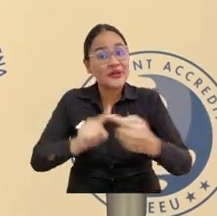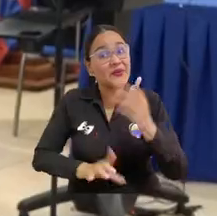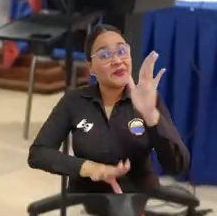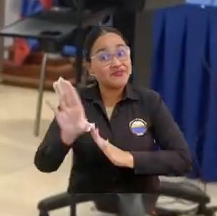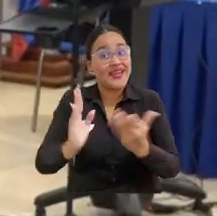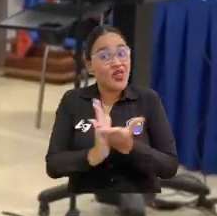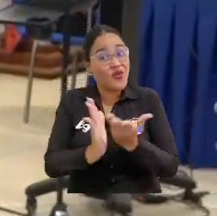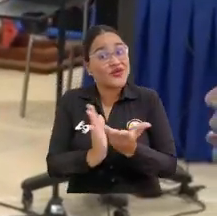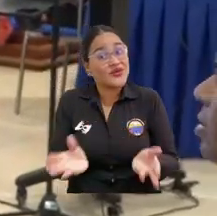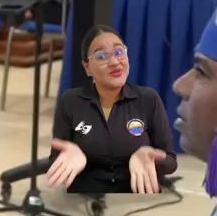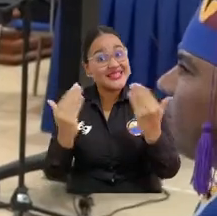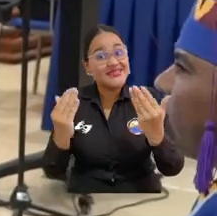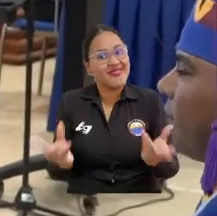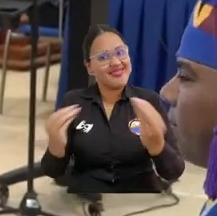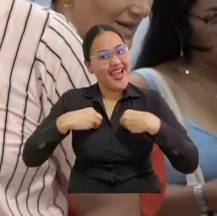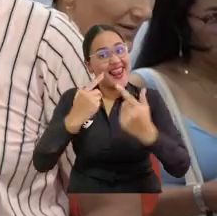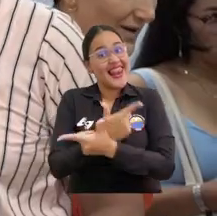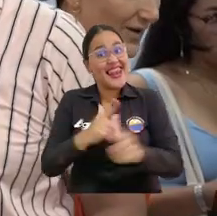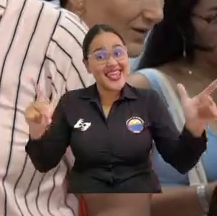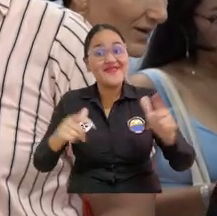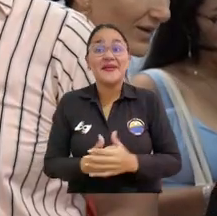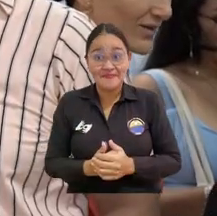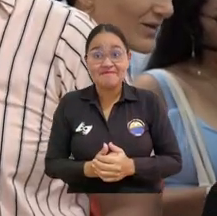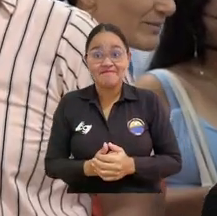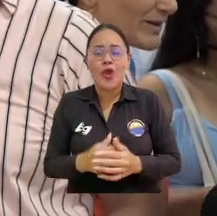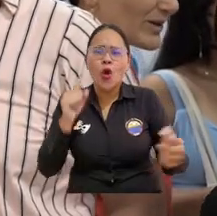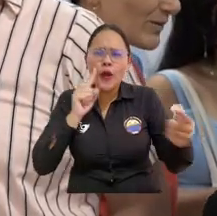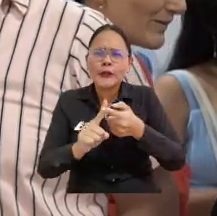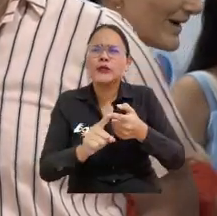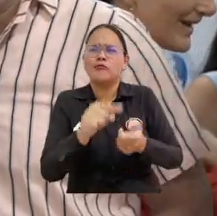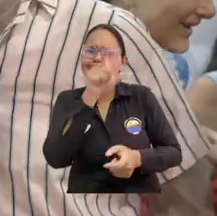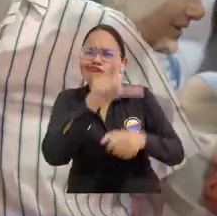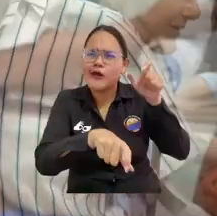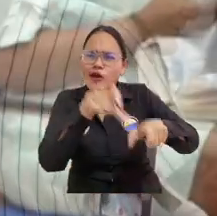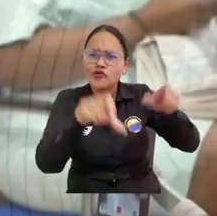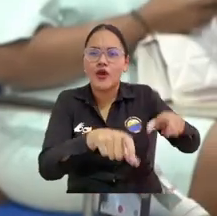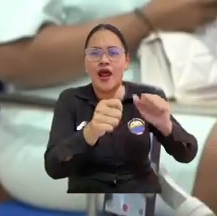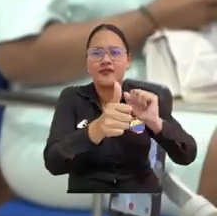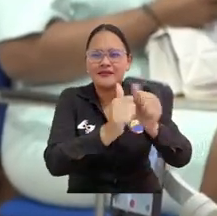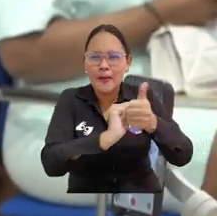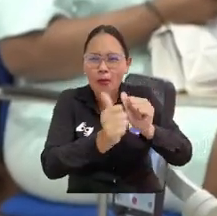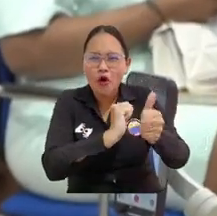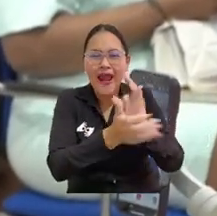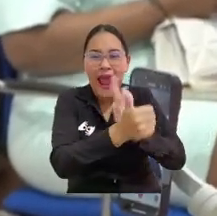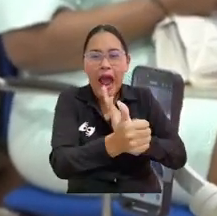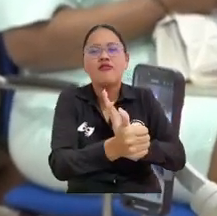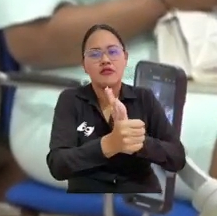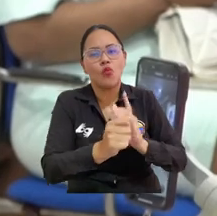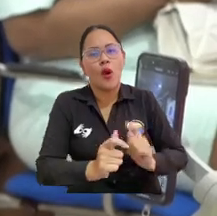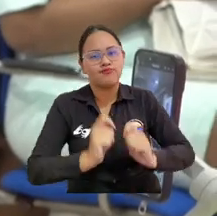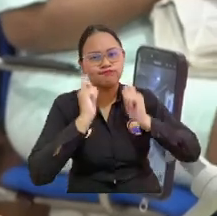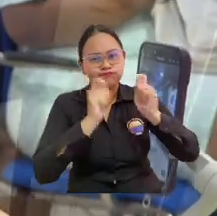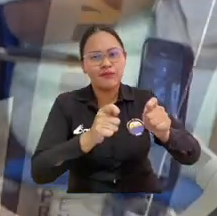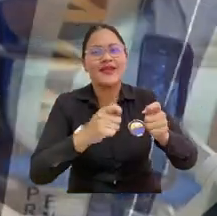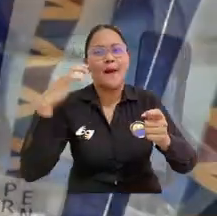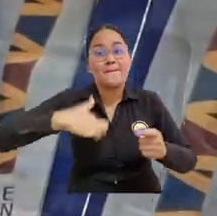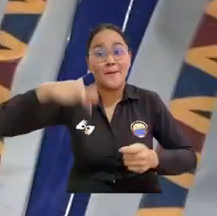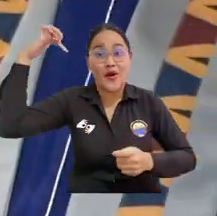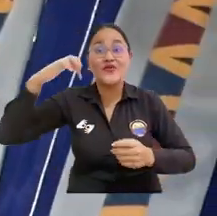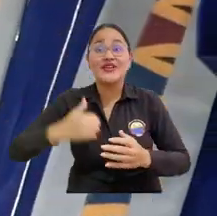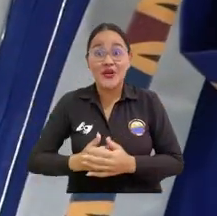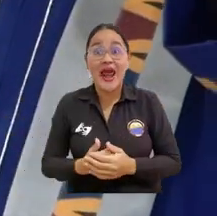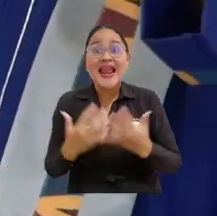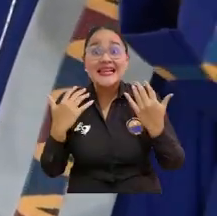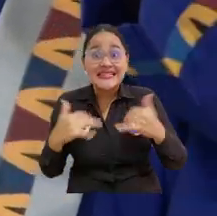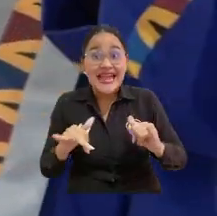desarrollo. Facilitar el acceso a la educación superior a personal vinculado al deporte es el propósito de esta alianza. Algunos de